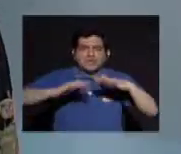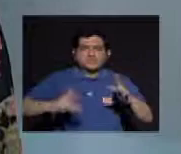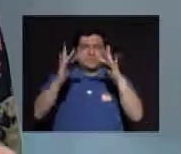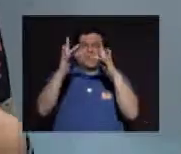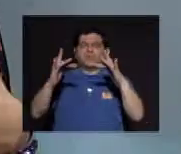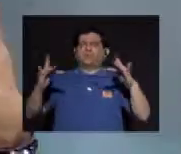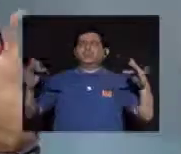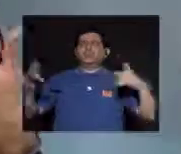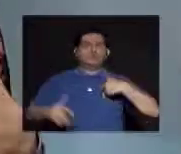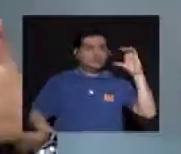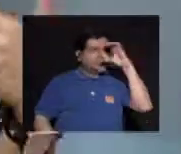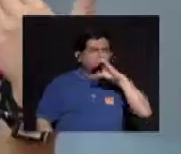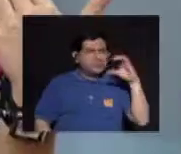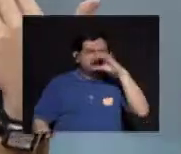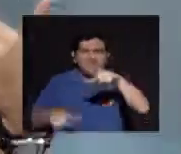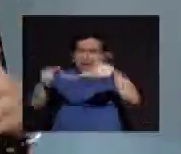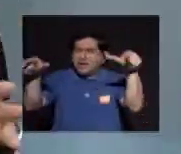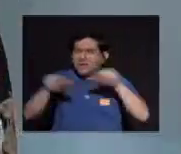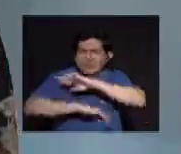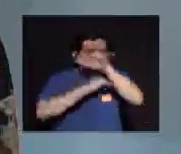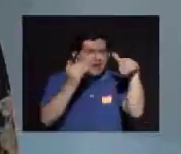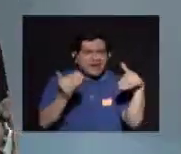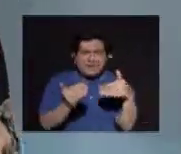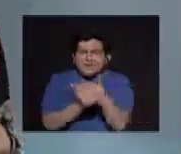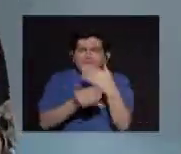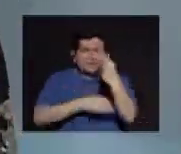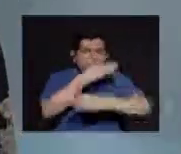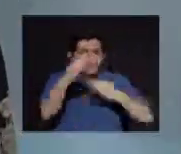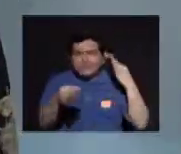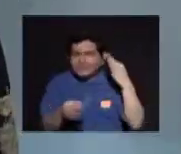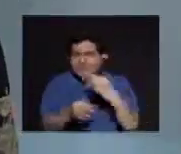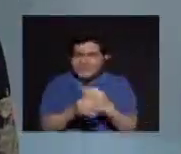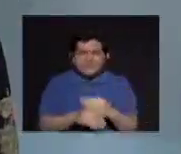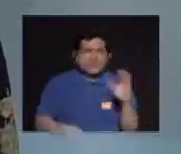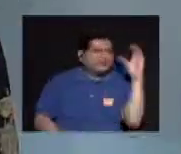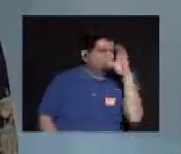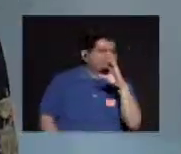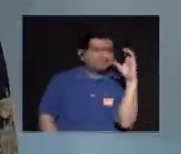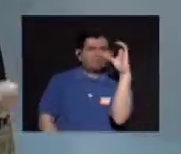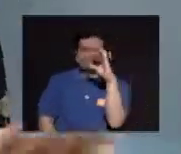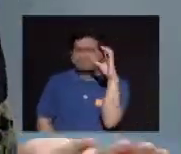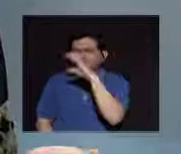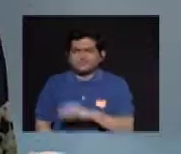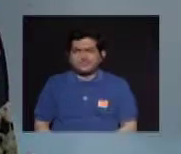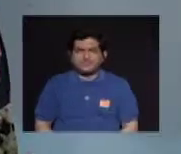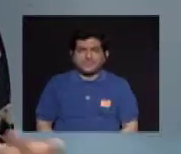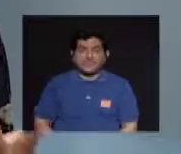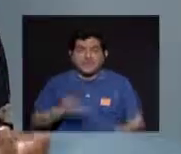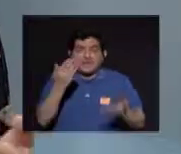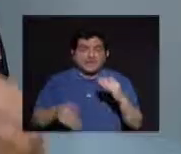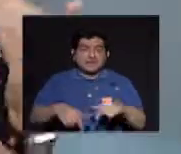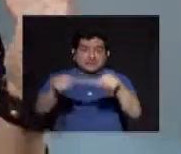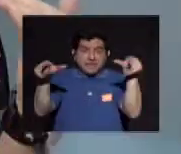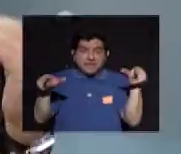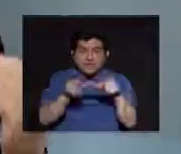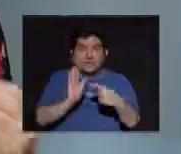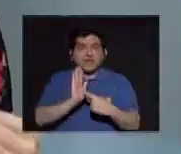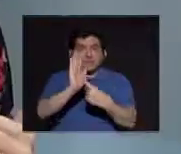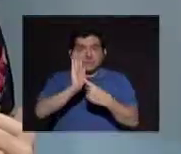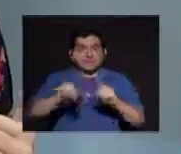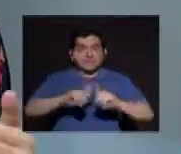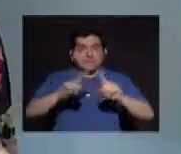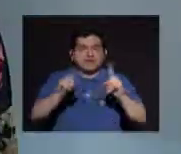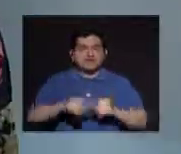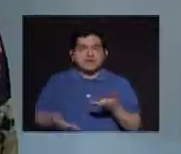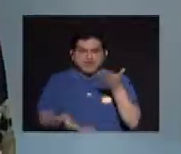nada. Entonces yo empecé a buscar locaciones por todo lado, desde, o sea, páginas que ofrecen